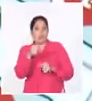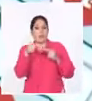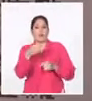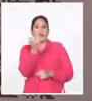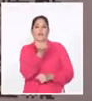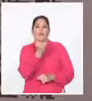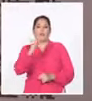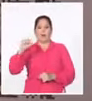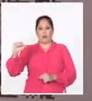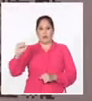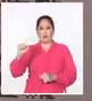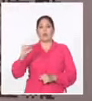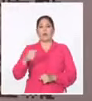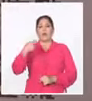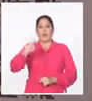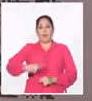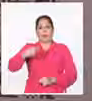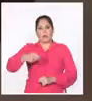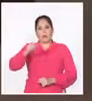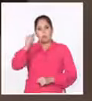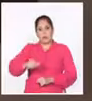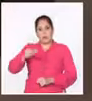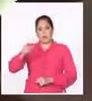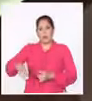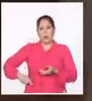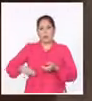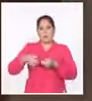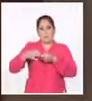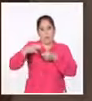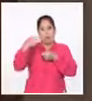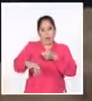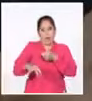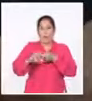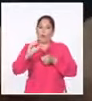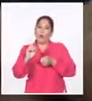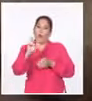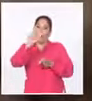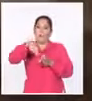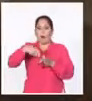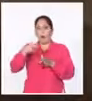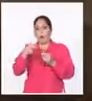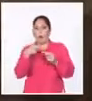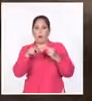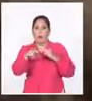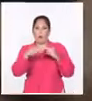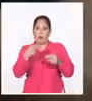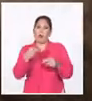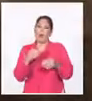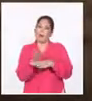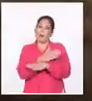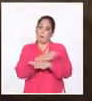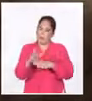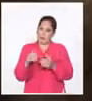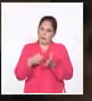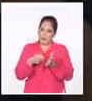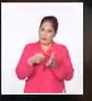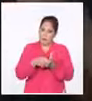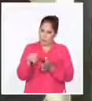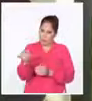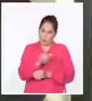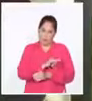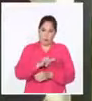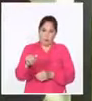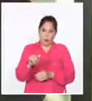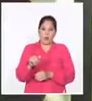violación flagrante de los derechos de los consumidores y atentan contra las bases de la propia bancarización, como lo es también el uso